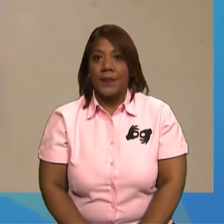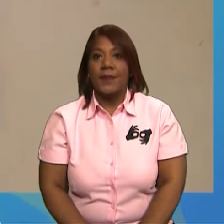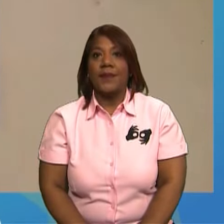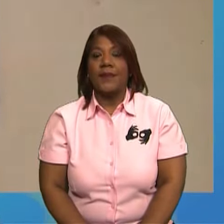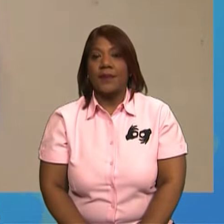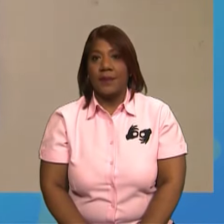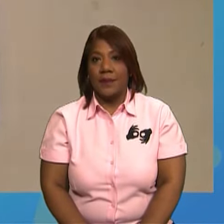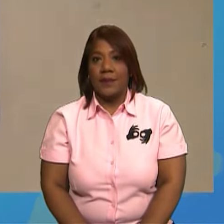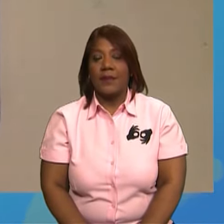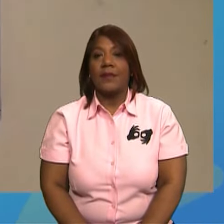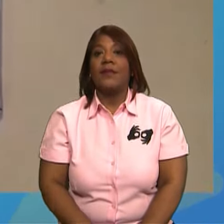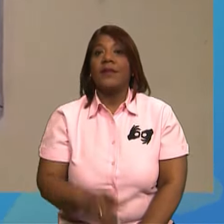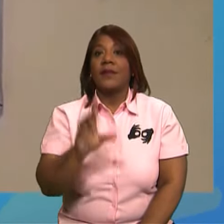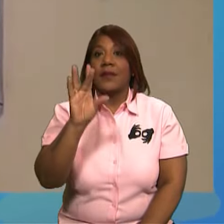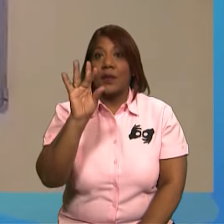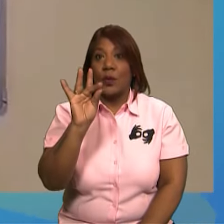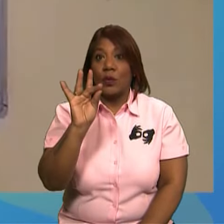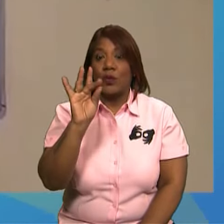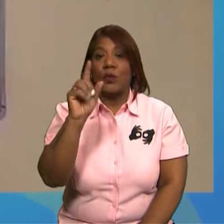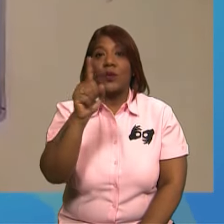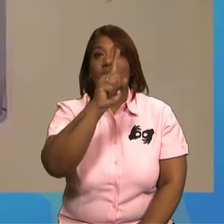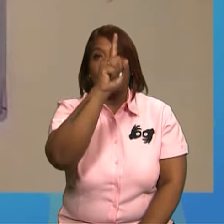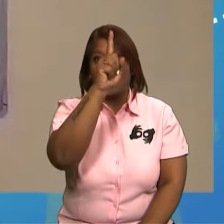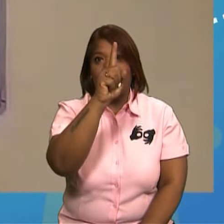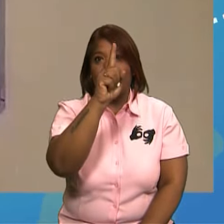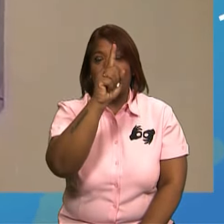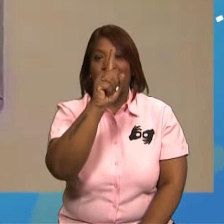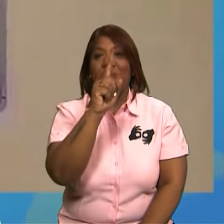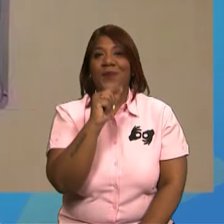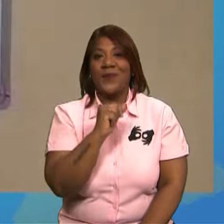Y llevamos 1.